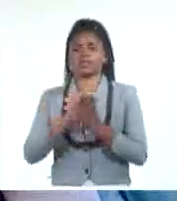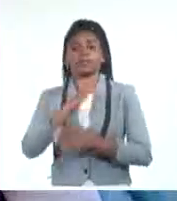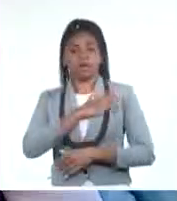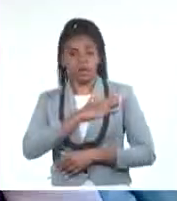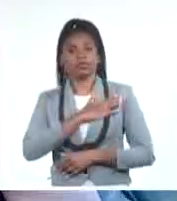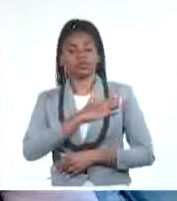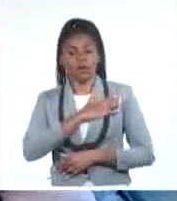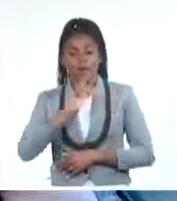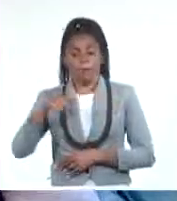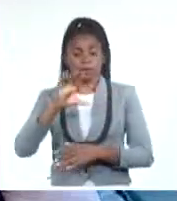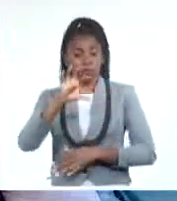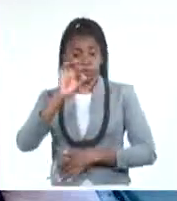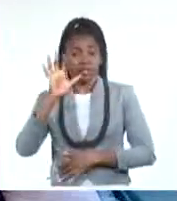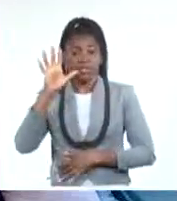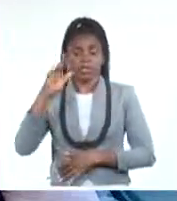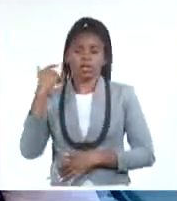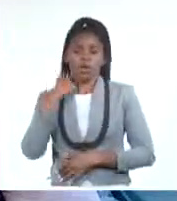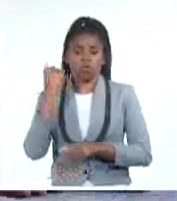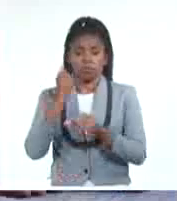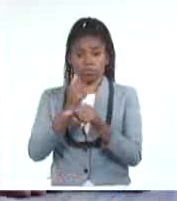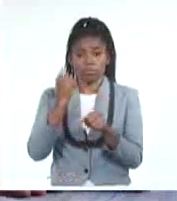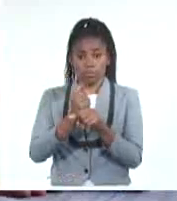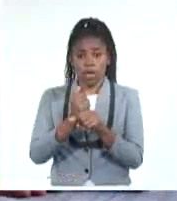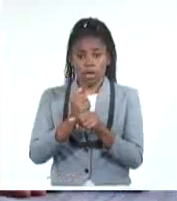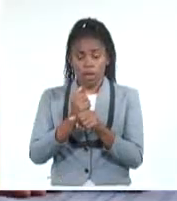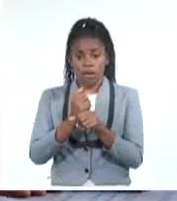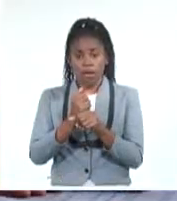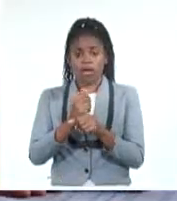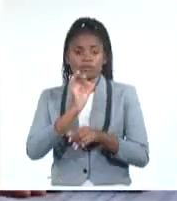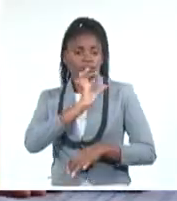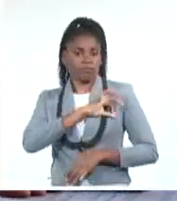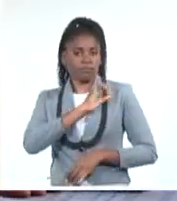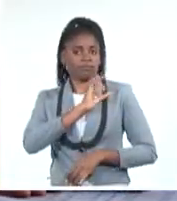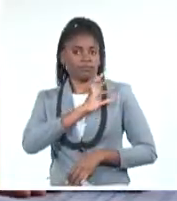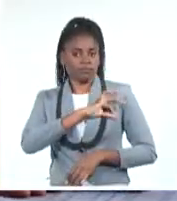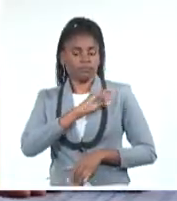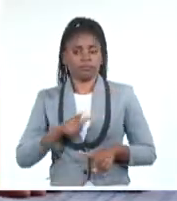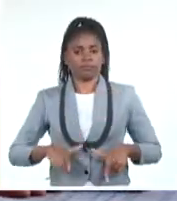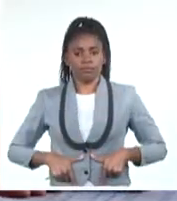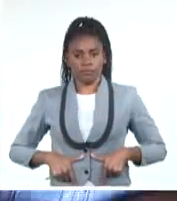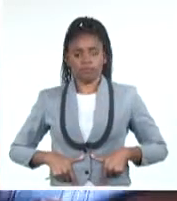para elegir por el término de 5 años a los diputados a la Asamblea Nacional del